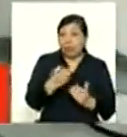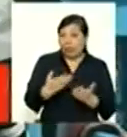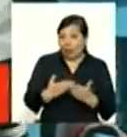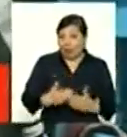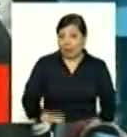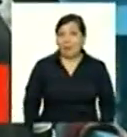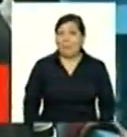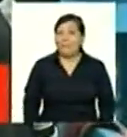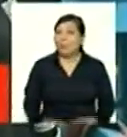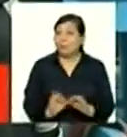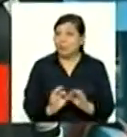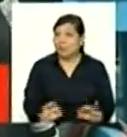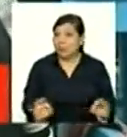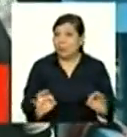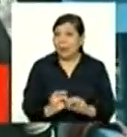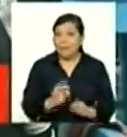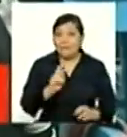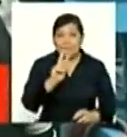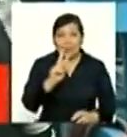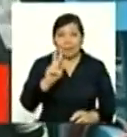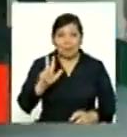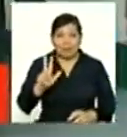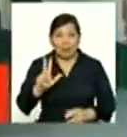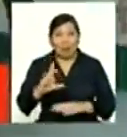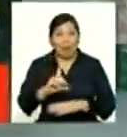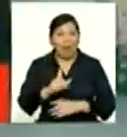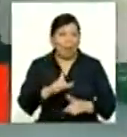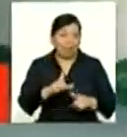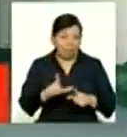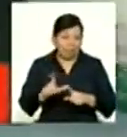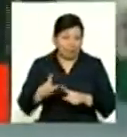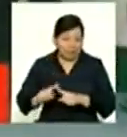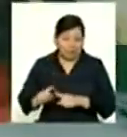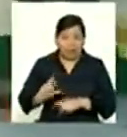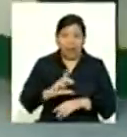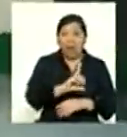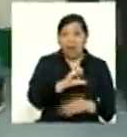colegios, priorizando 23 distritos de Lima Metropolitana y el Callao.